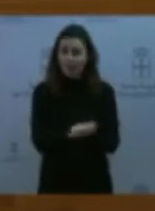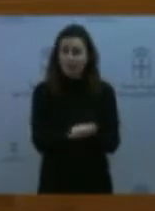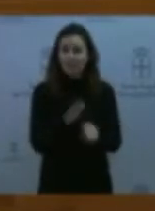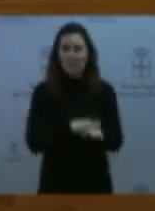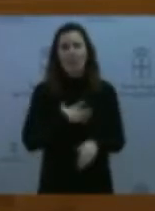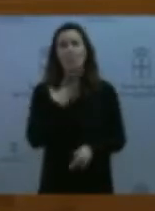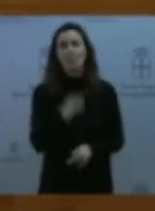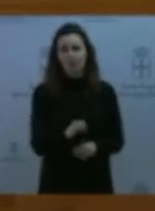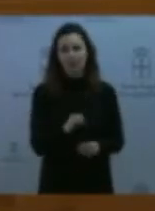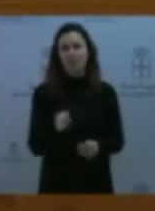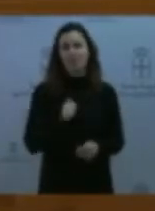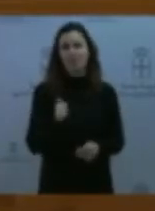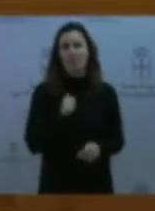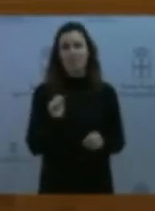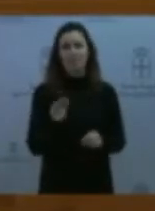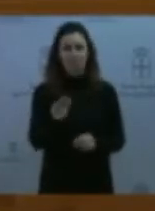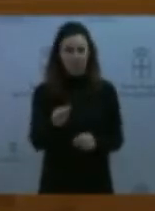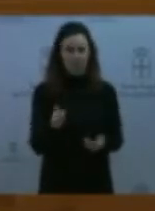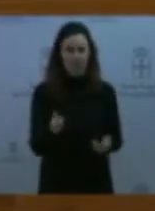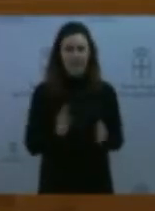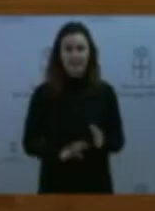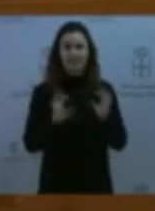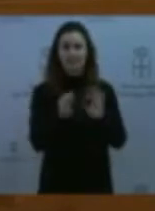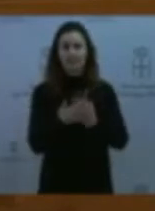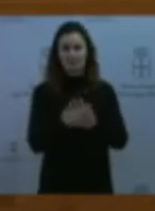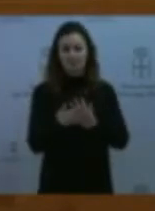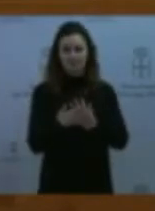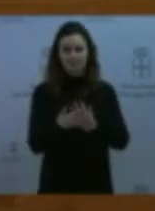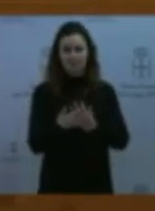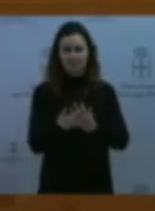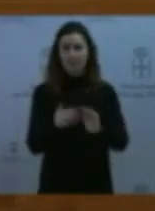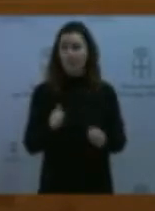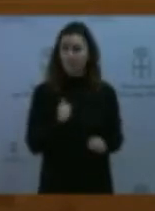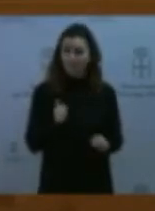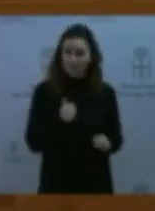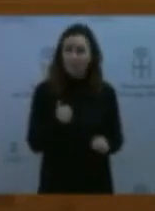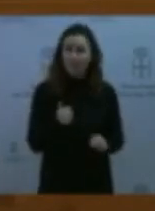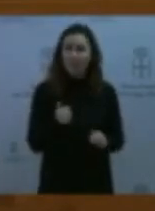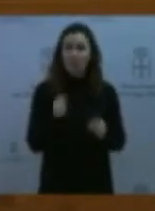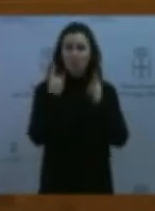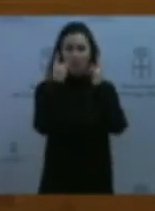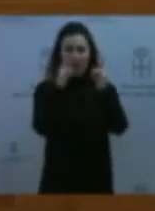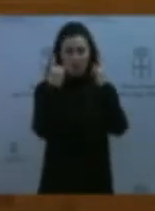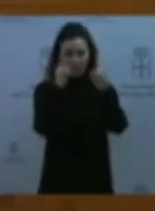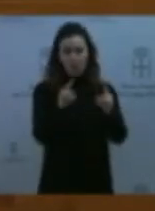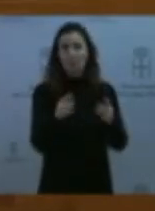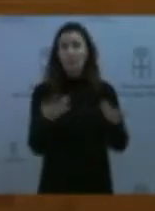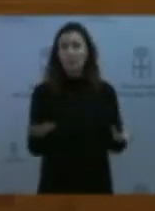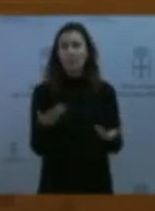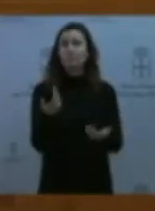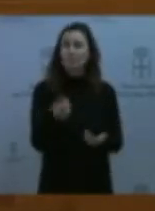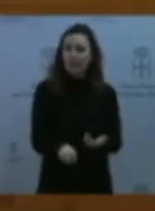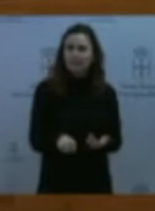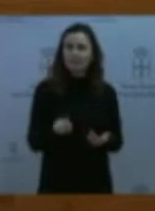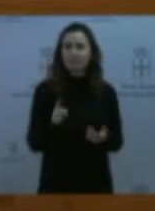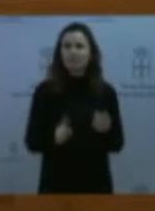y particularmente los aprovechamientos ganaderos. También los forestales, por supuesto, y los cinegéticos. Un modelo